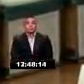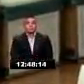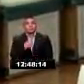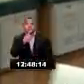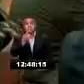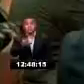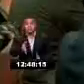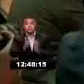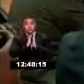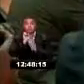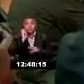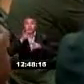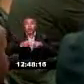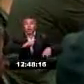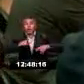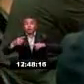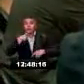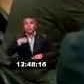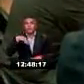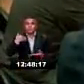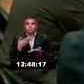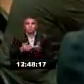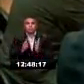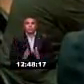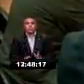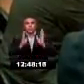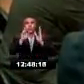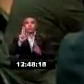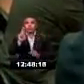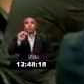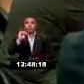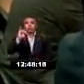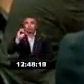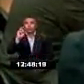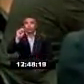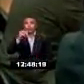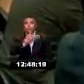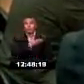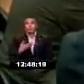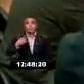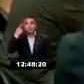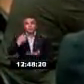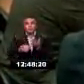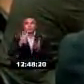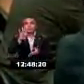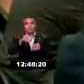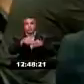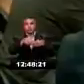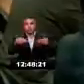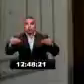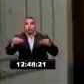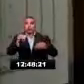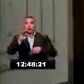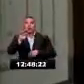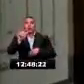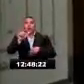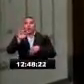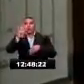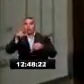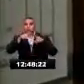que por pedido de su ex jefe acudió al edificio la unión de la presidencia a retirar cuatro sobres a cuatro que le